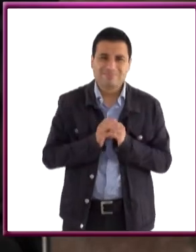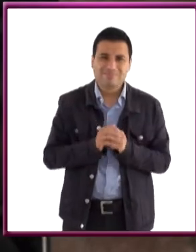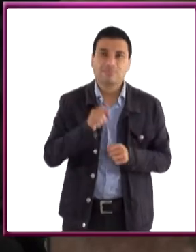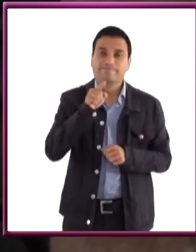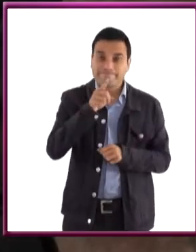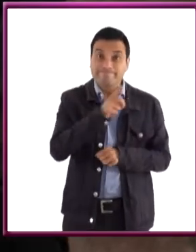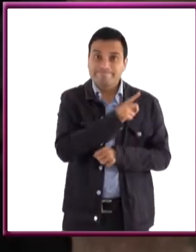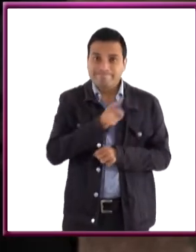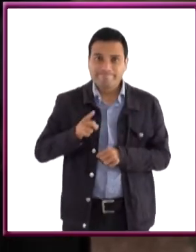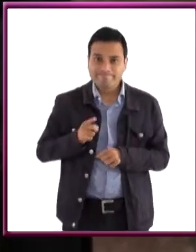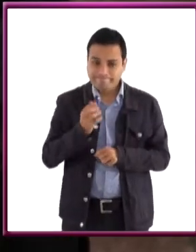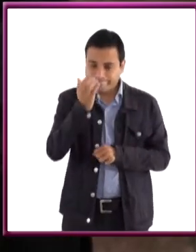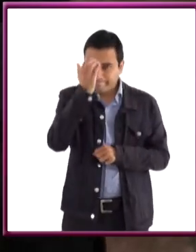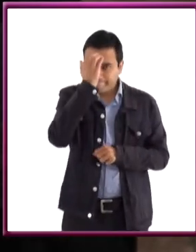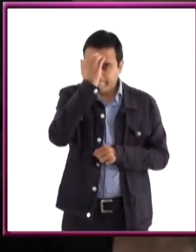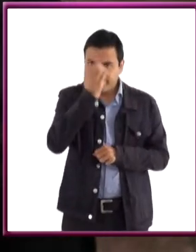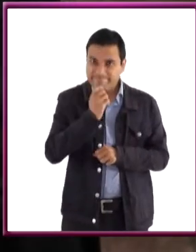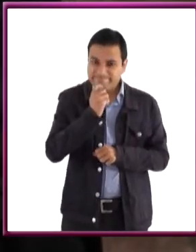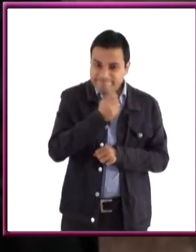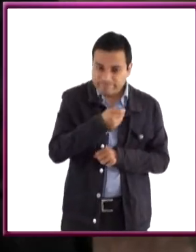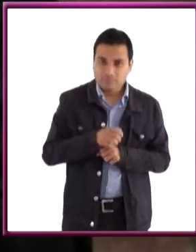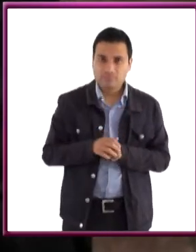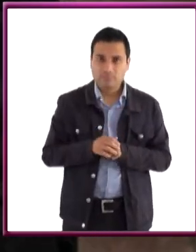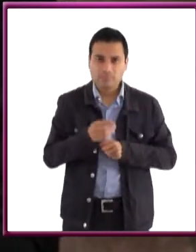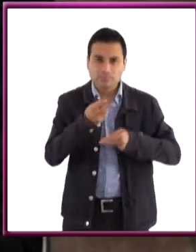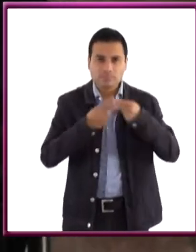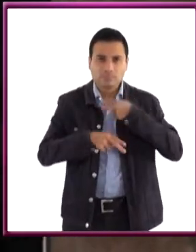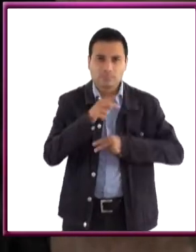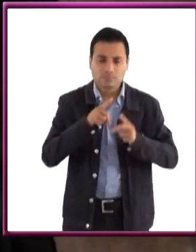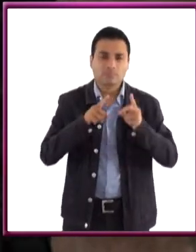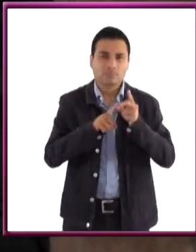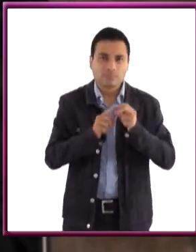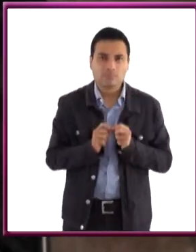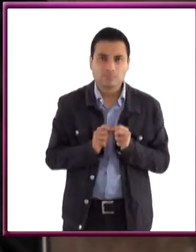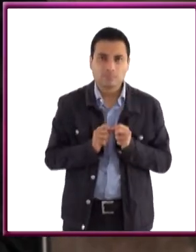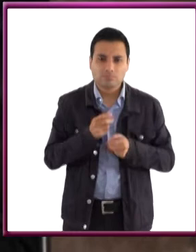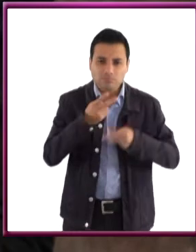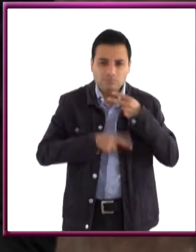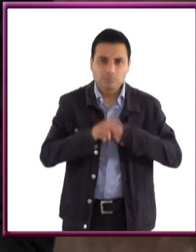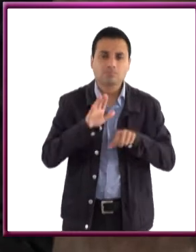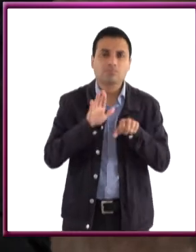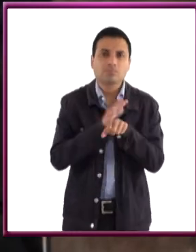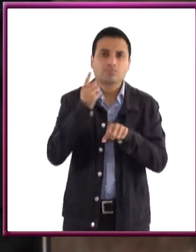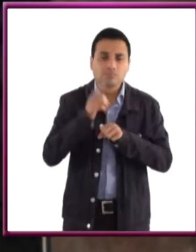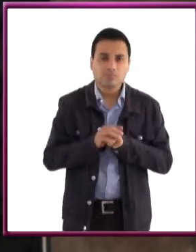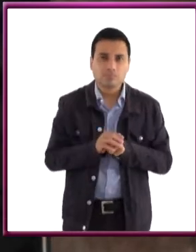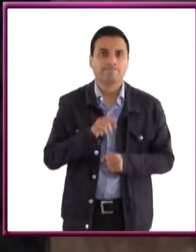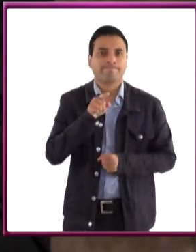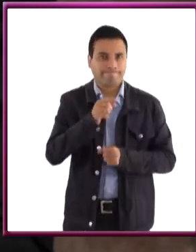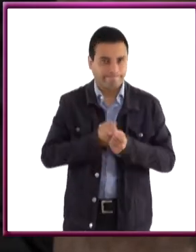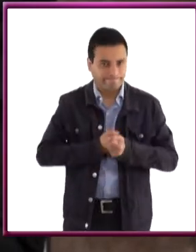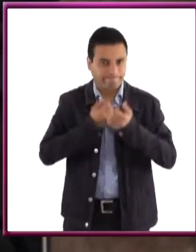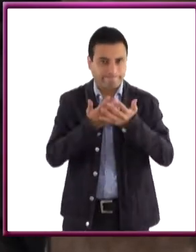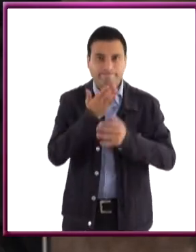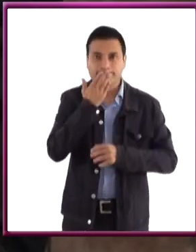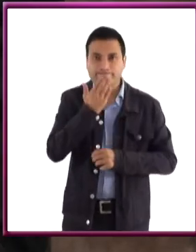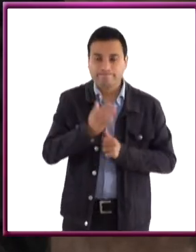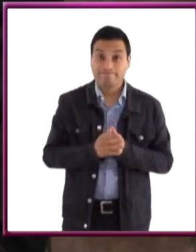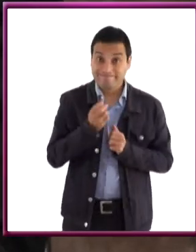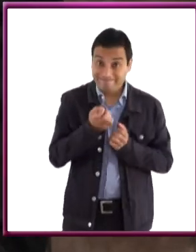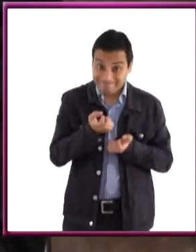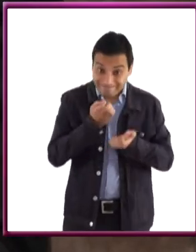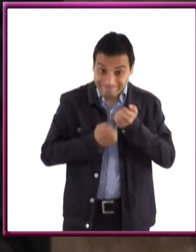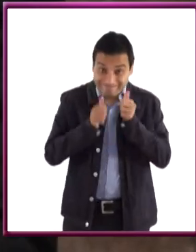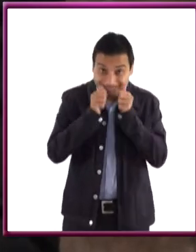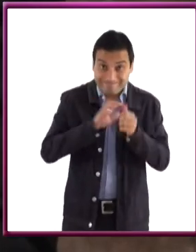sino de tratar de ubicarlas, de nombrarlas, de ubicar por qué están ahí y de expresarlas. Y justo estos ejercicios